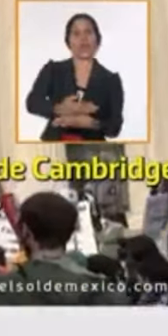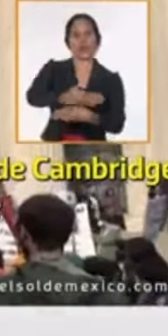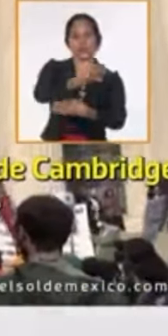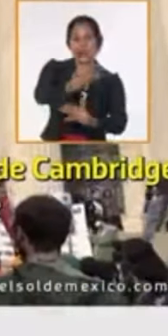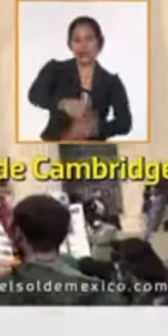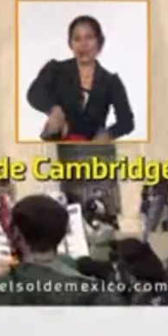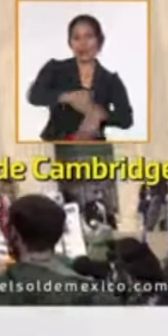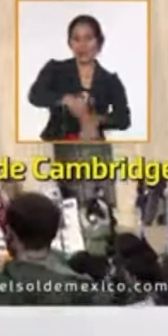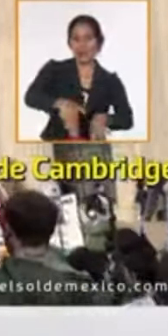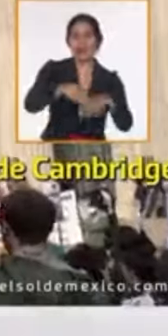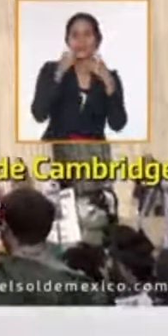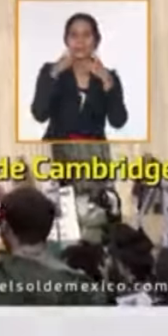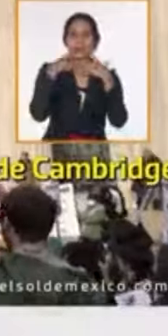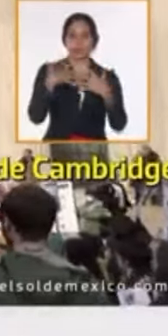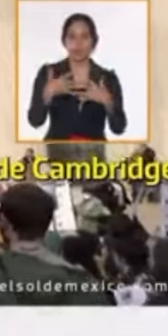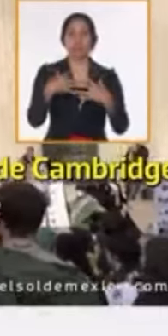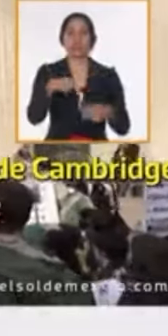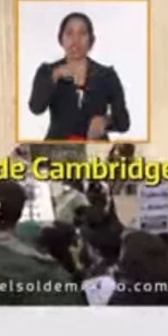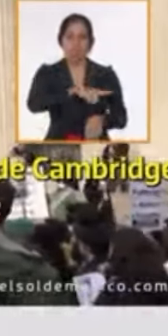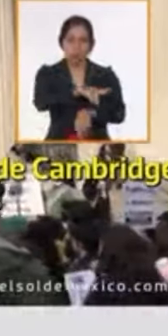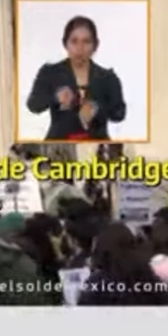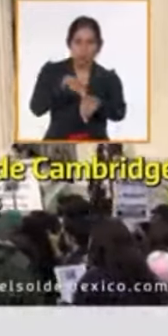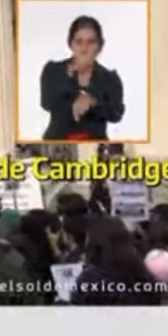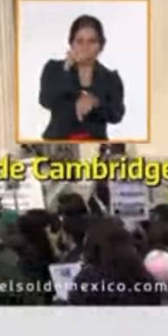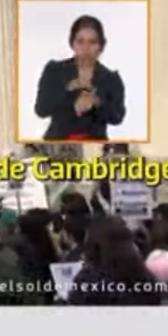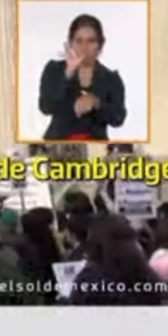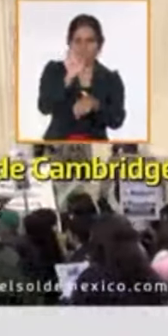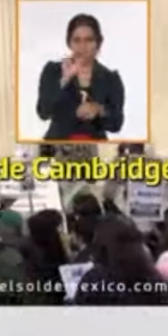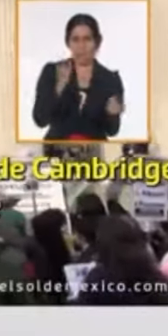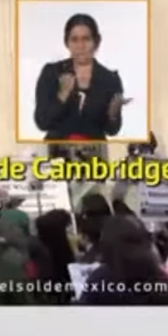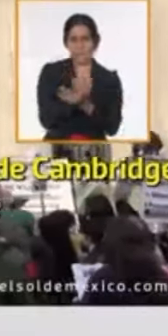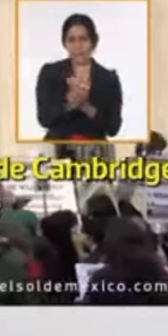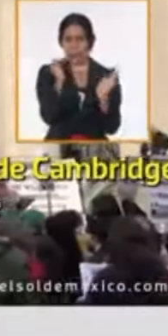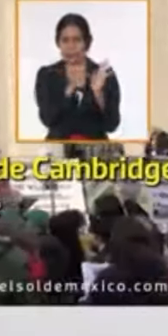de Cambridge, en plena hora punta del miércoles por la tarde.